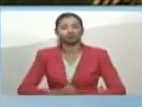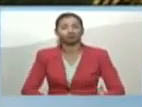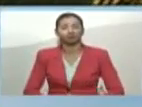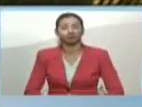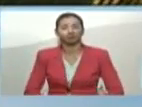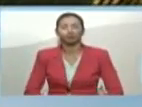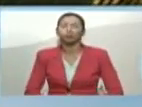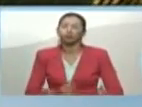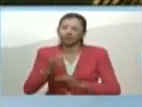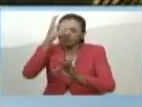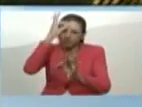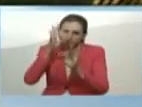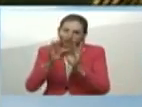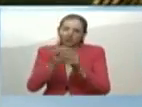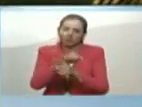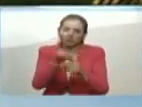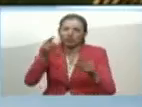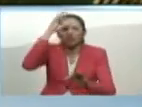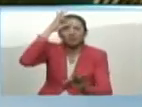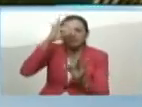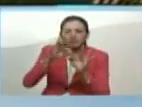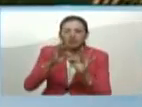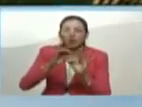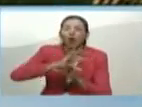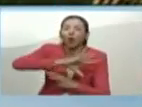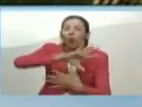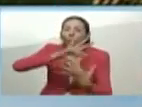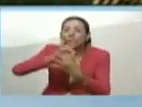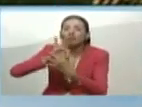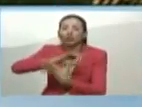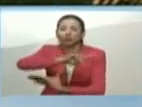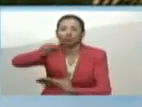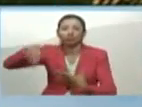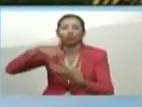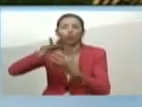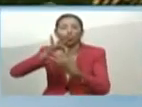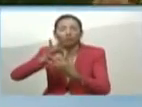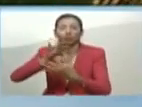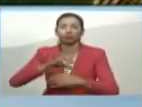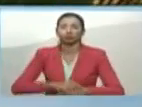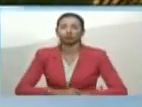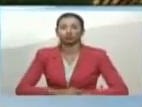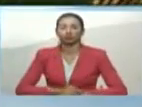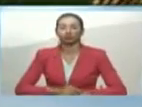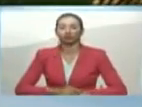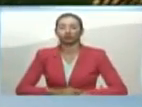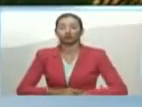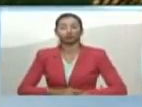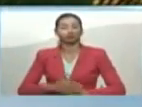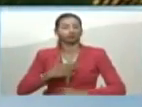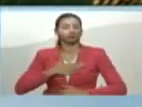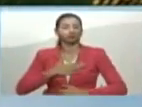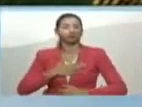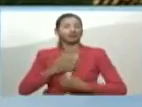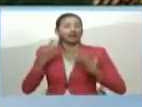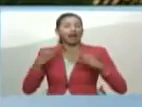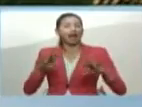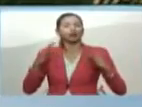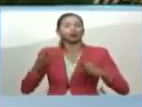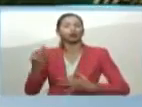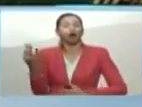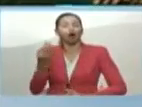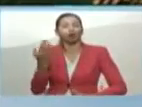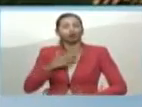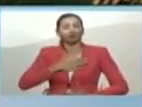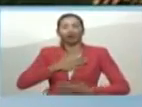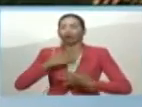Tengamos fe, construyamos la unión y seamos capaces de ser auténticos, de ser